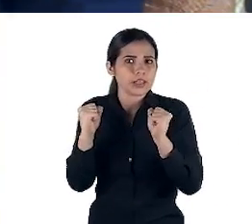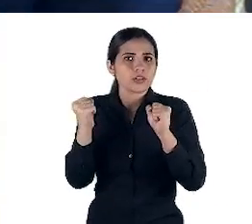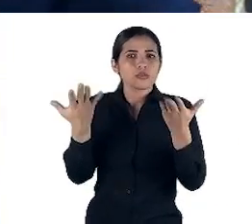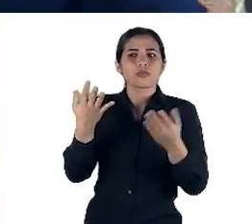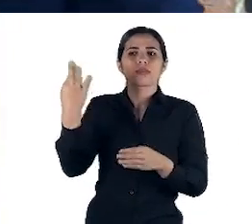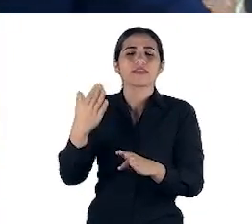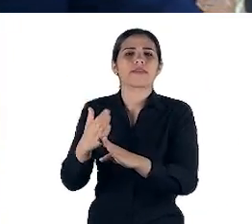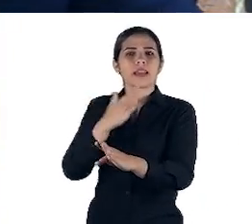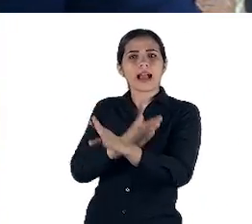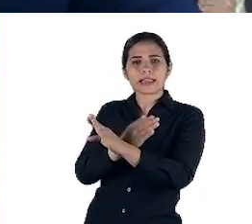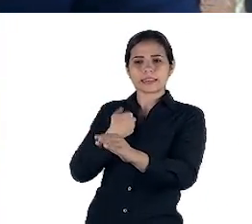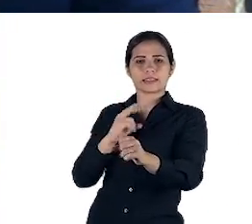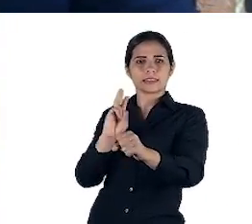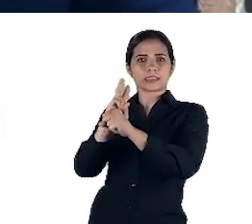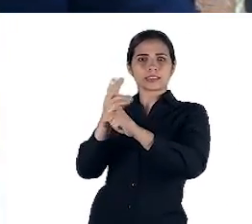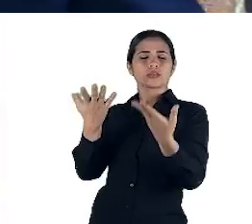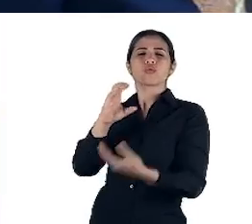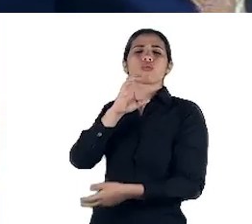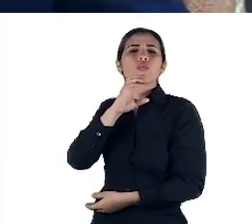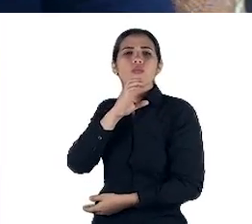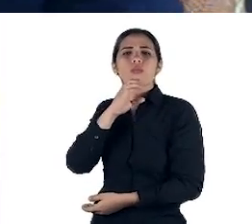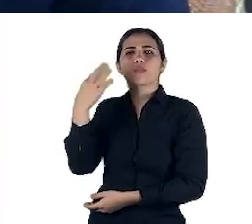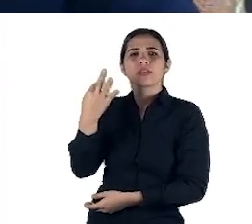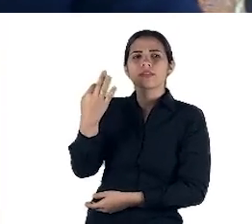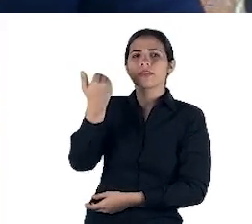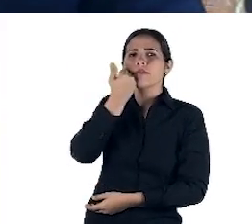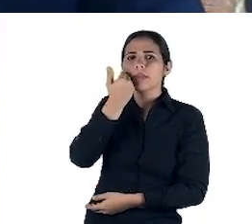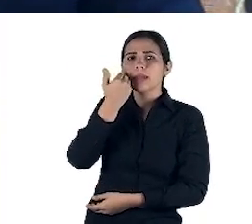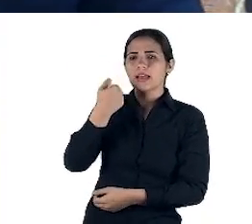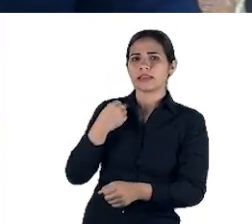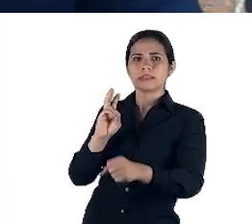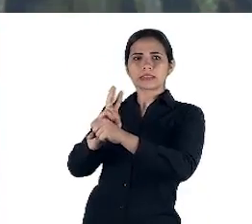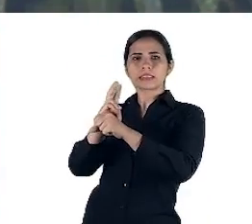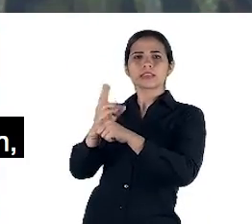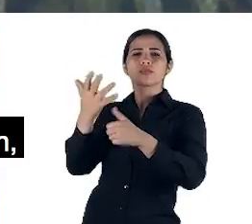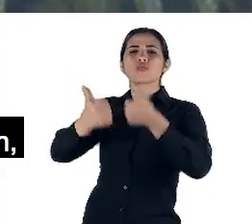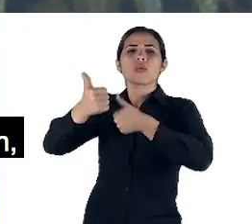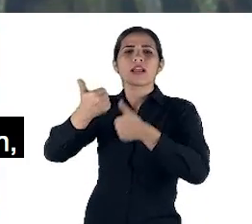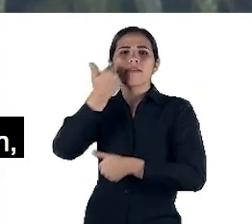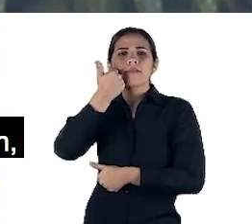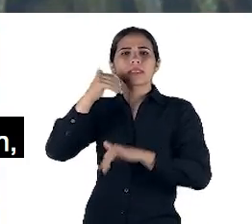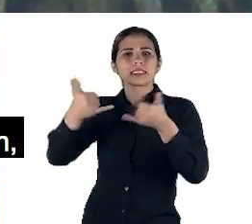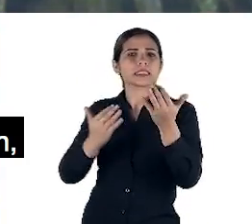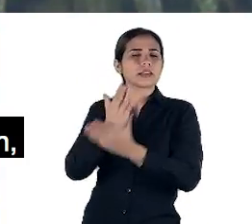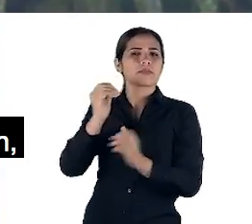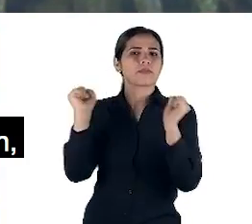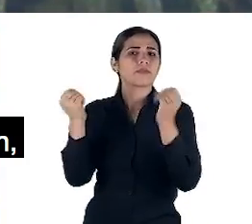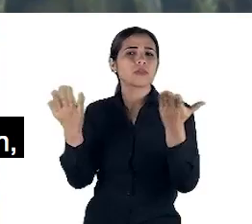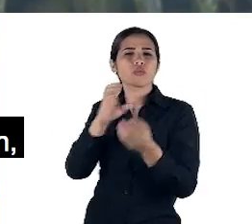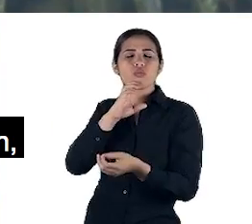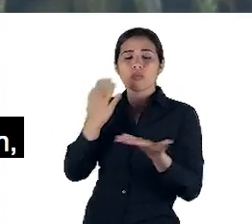estas situaciones, ¿cuáles son esas condiciones o esas enfermedades que aparecen, digamos, con la estación? Y bueno, para la